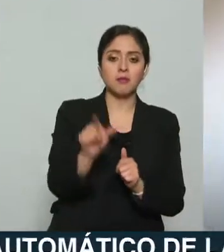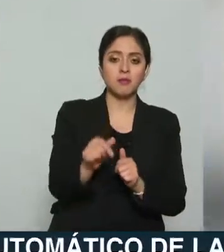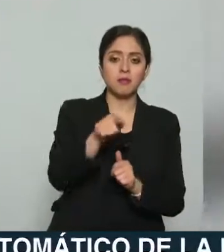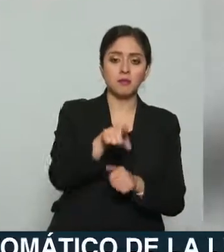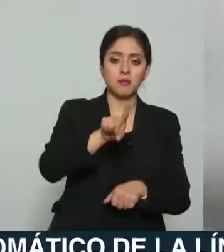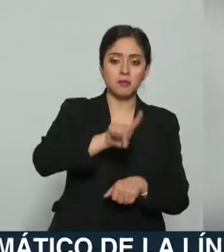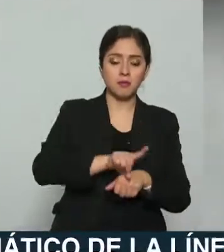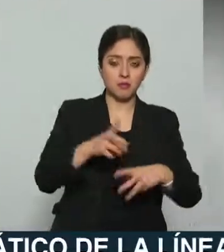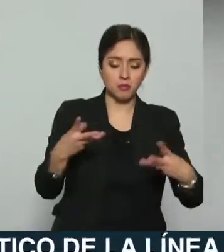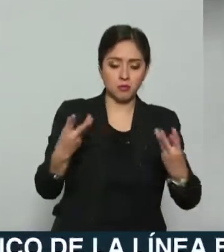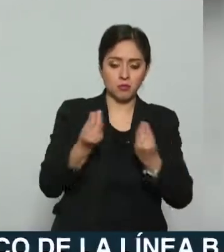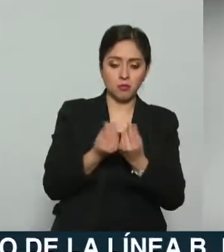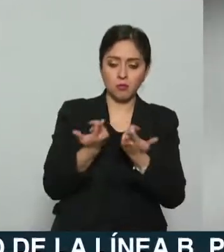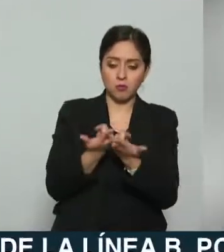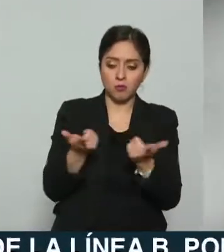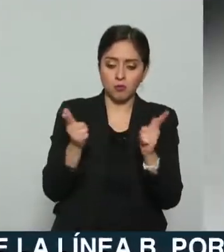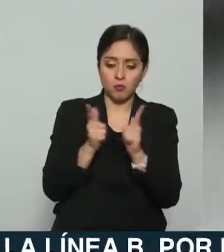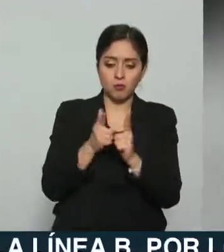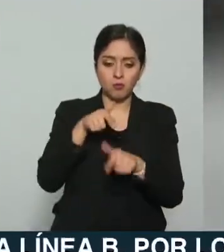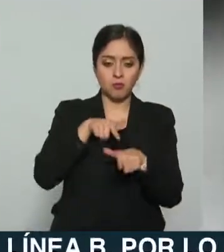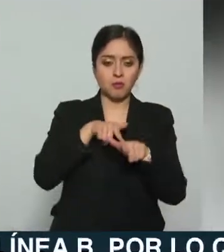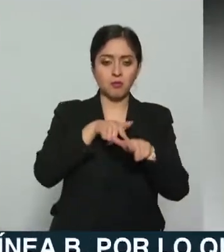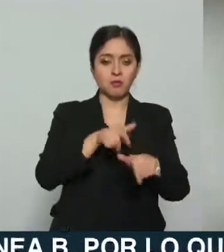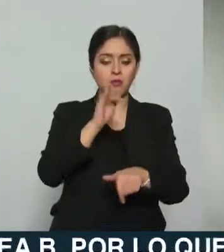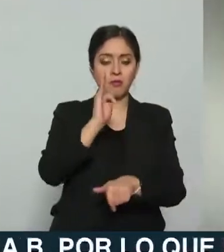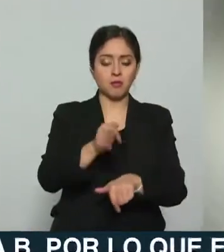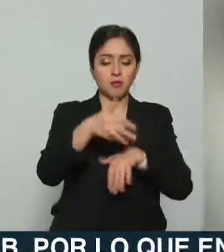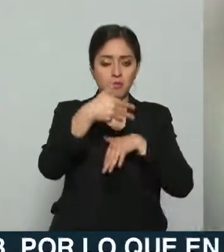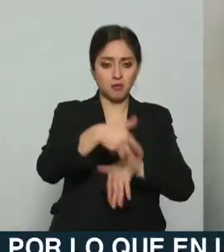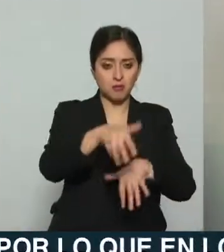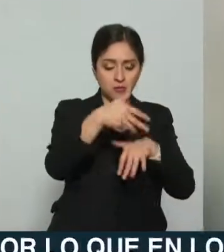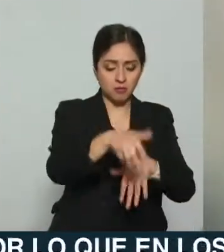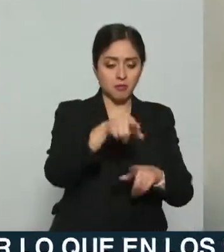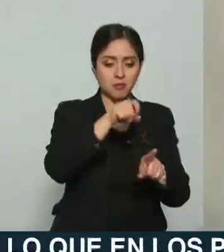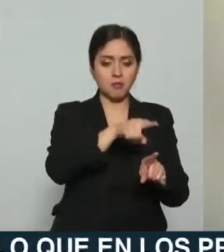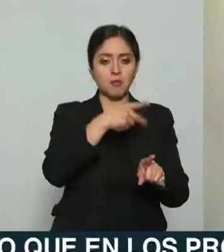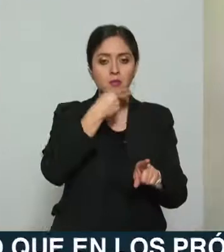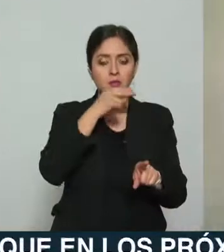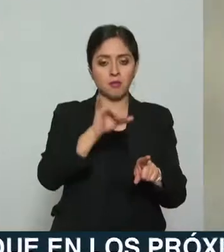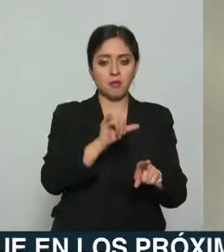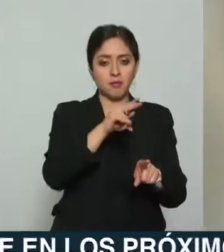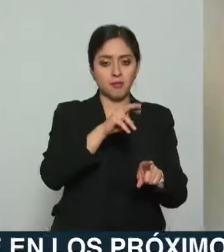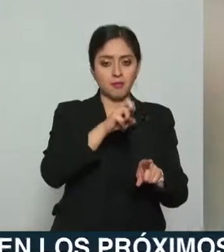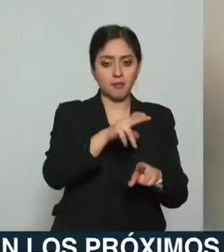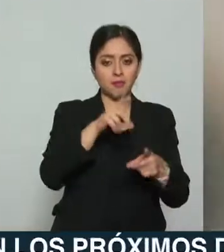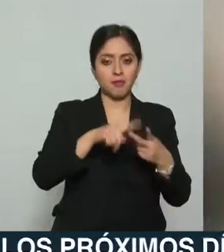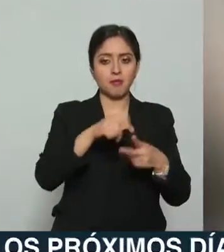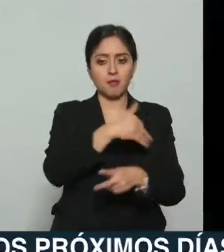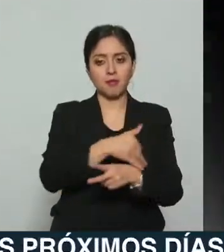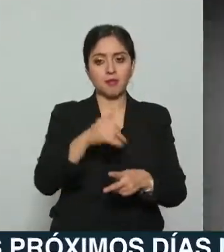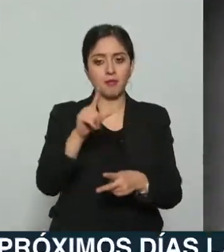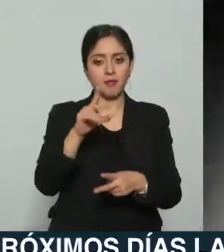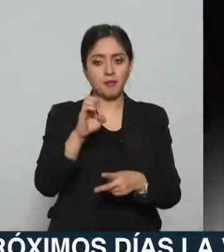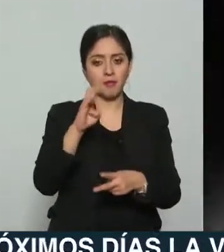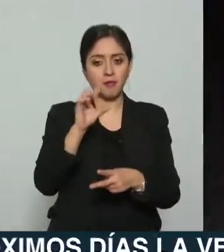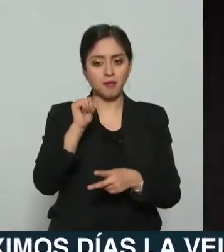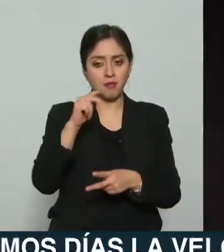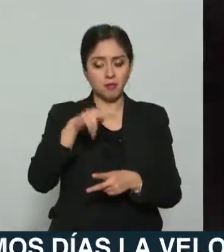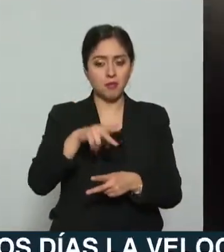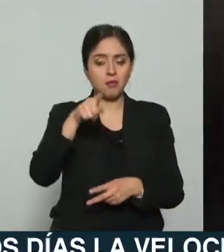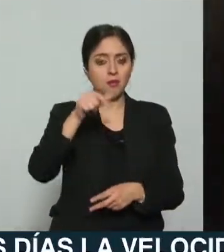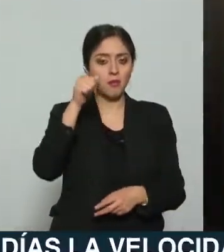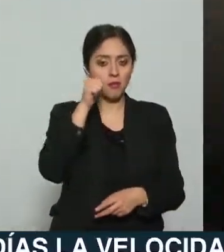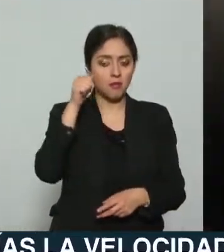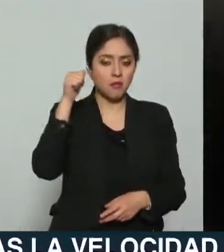colectivos, activistas que acompañan la caminata, así como el propio Javier Sicilia y la familia Levarón, al igual que el día de ayer, en cada